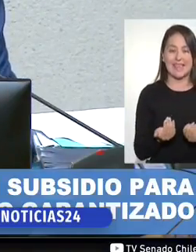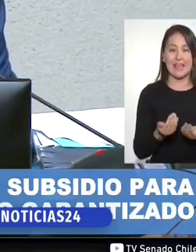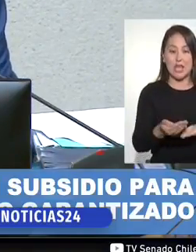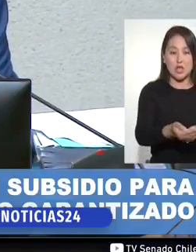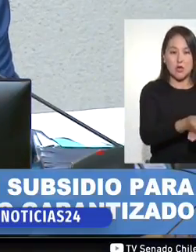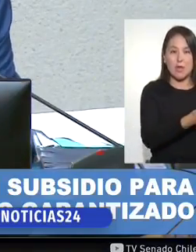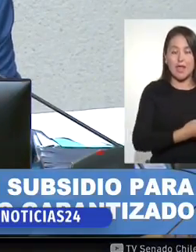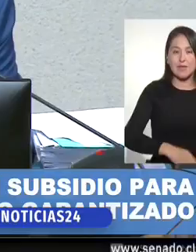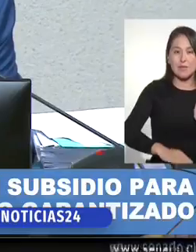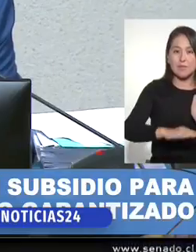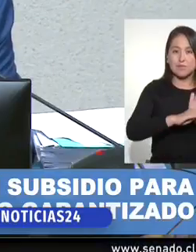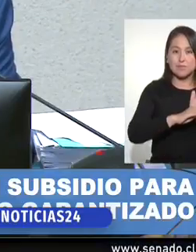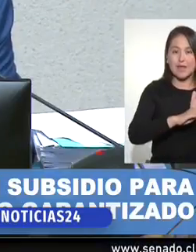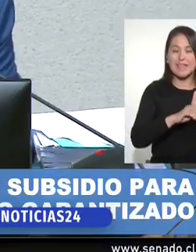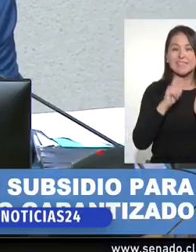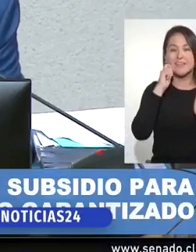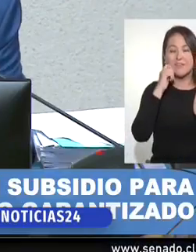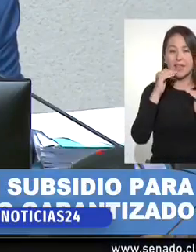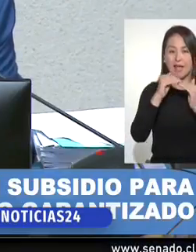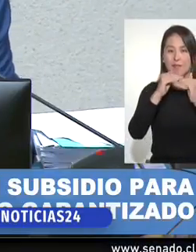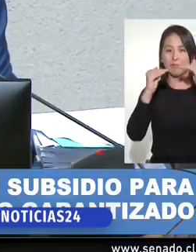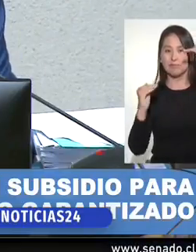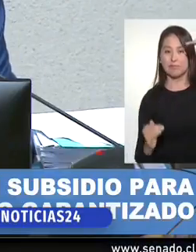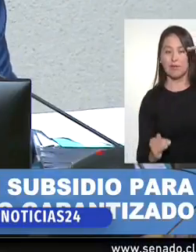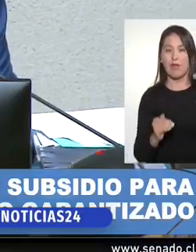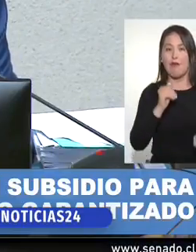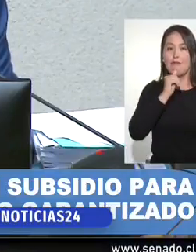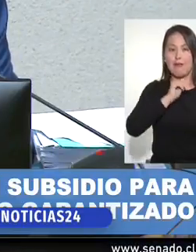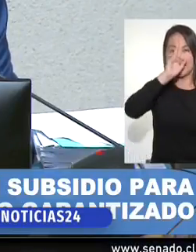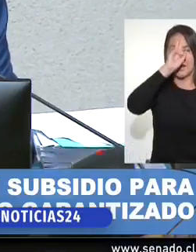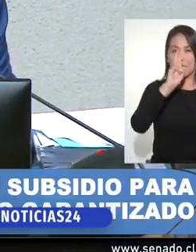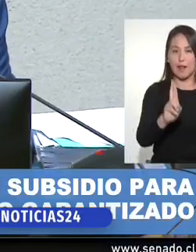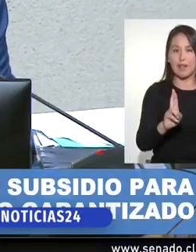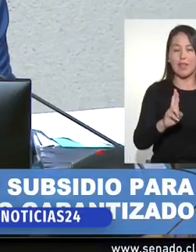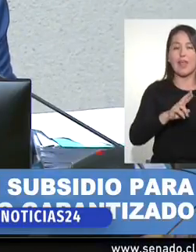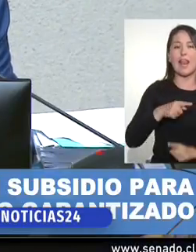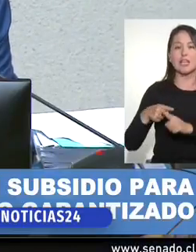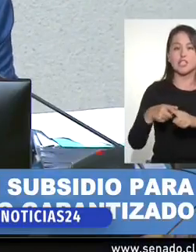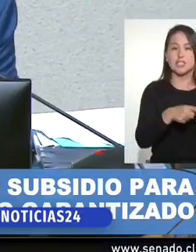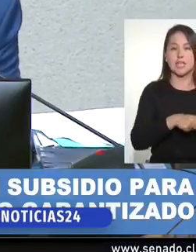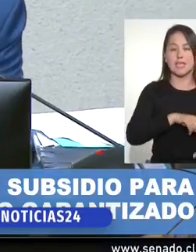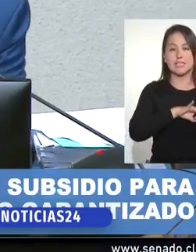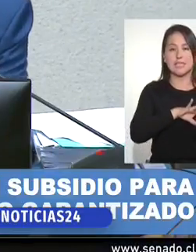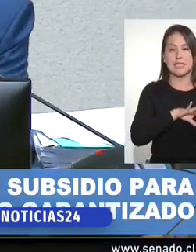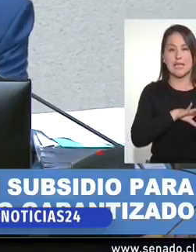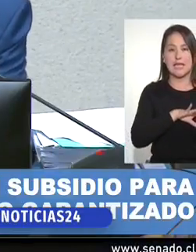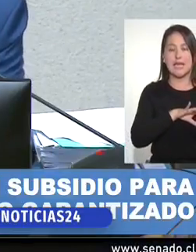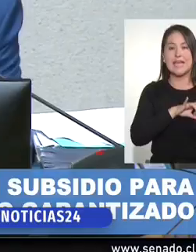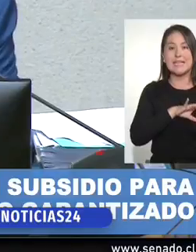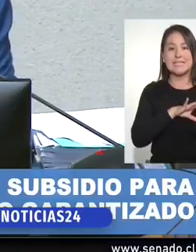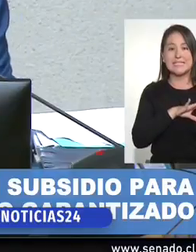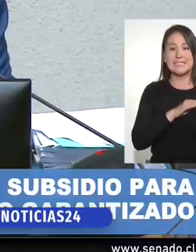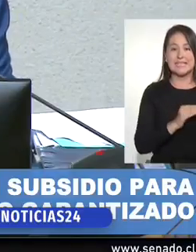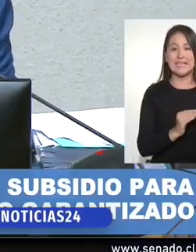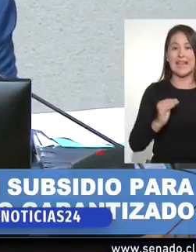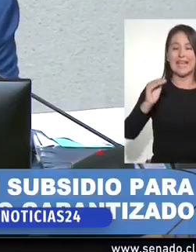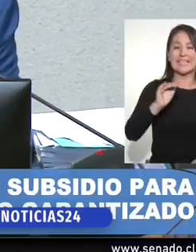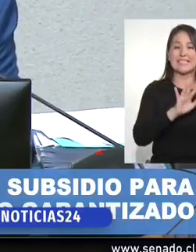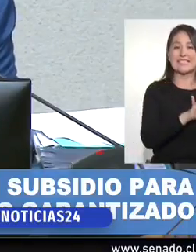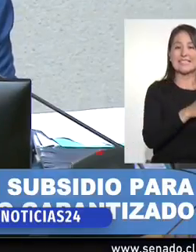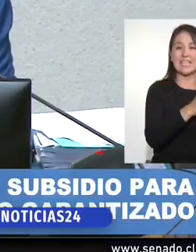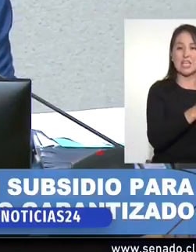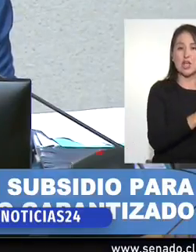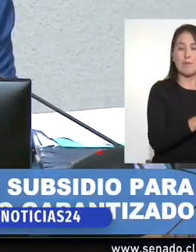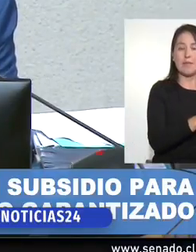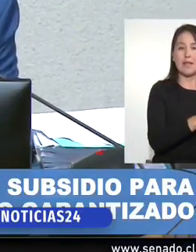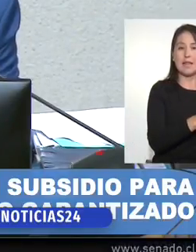impasse la semana pasada, este proyecto estaba para ser votado el miércoles pasado, se produjo ahí un cambio en la tabla para permitir votar paridad, que nos parece muy bien que se